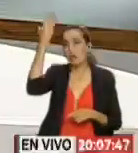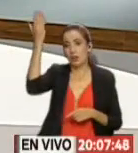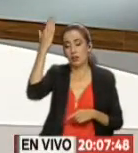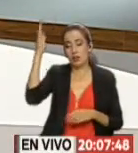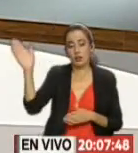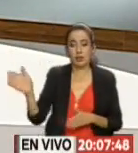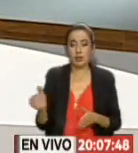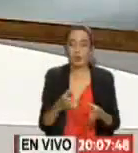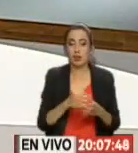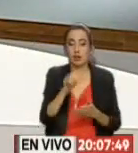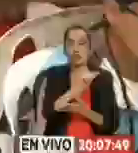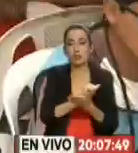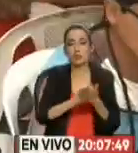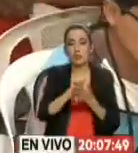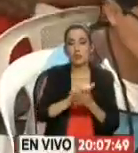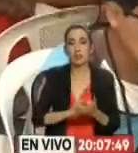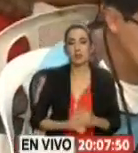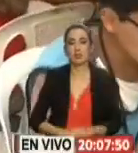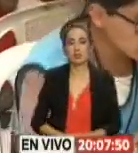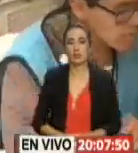de la provincia de La Suay.